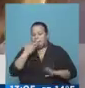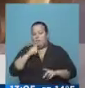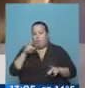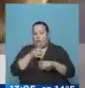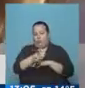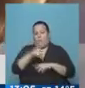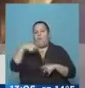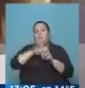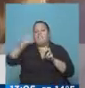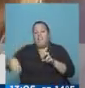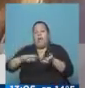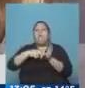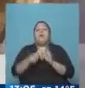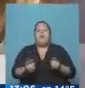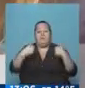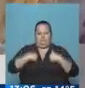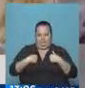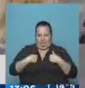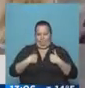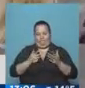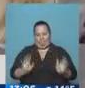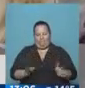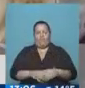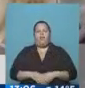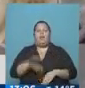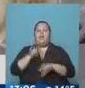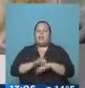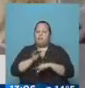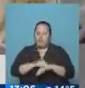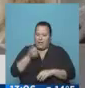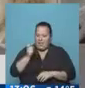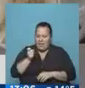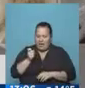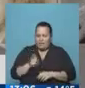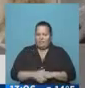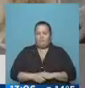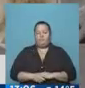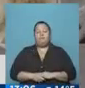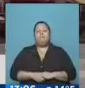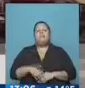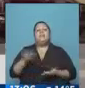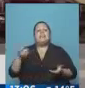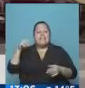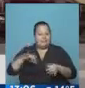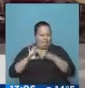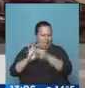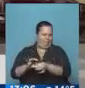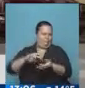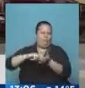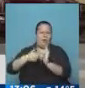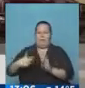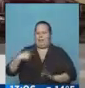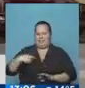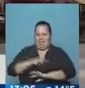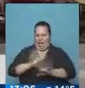porque puede ellos se bajan y enferman la tenemos nosotros responsabilizar esto está íntimamente relacionado con el conflicto gremial